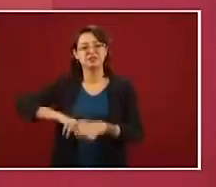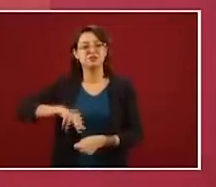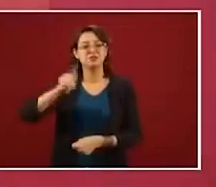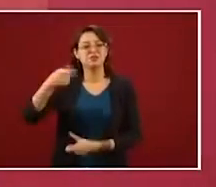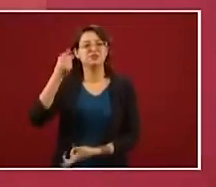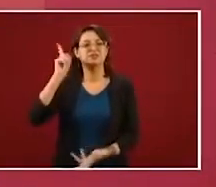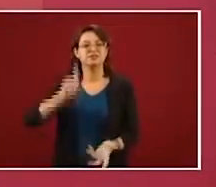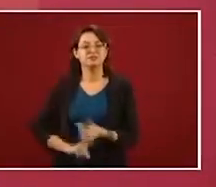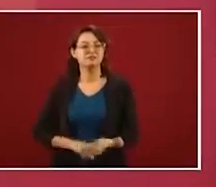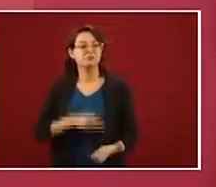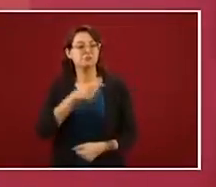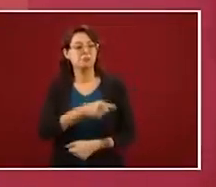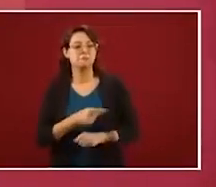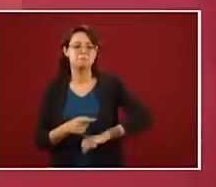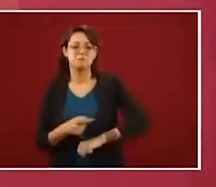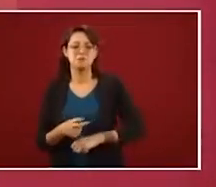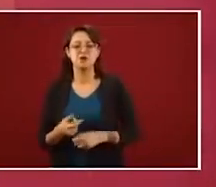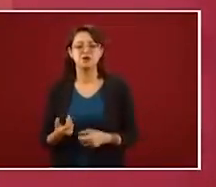que